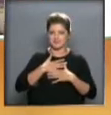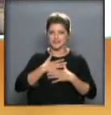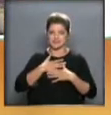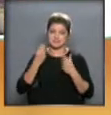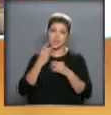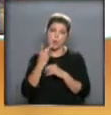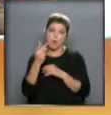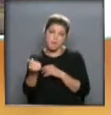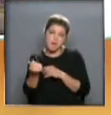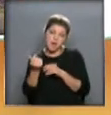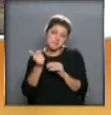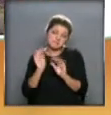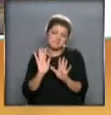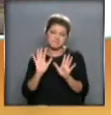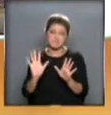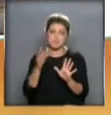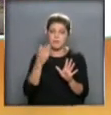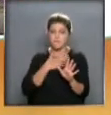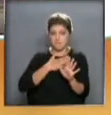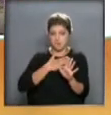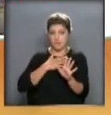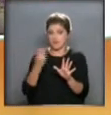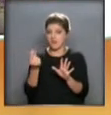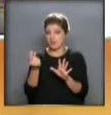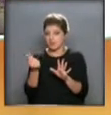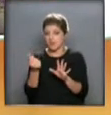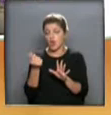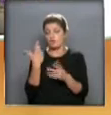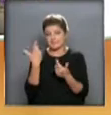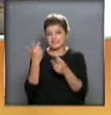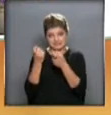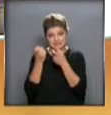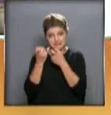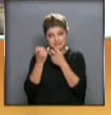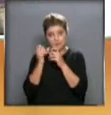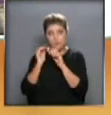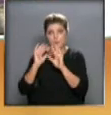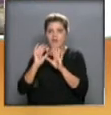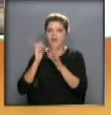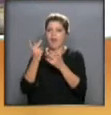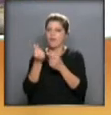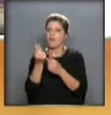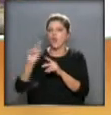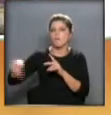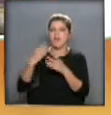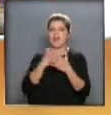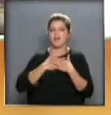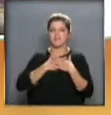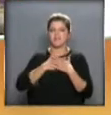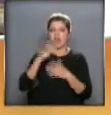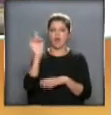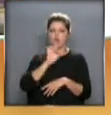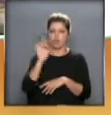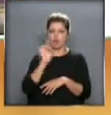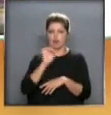no para mí el dinero es una fuente pero que no te da completamente la felicidad porque con el dinero no podemos